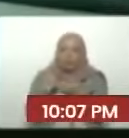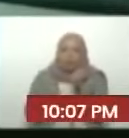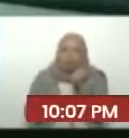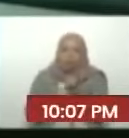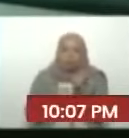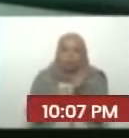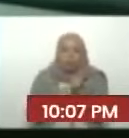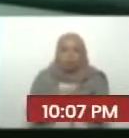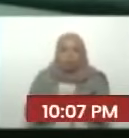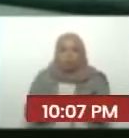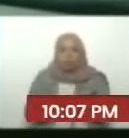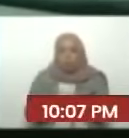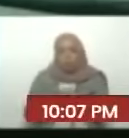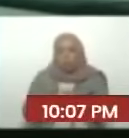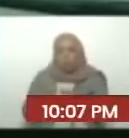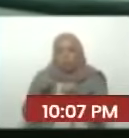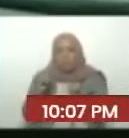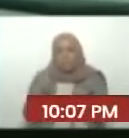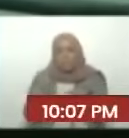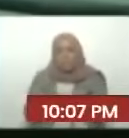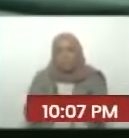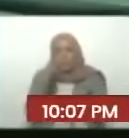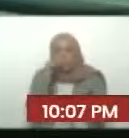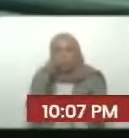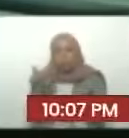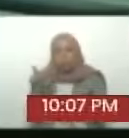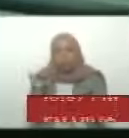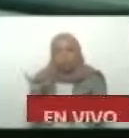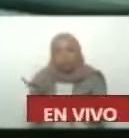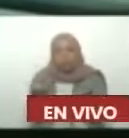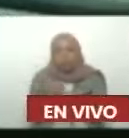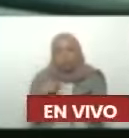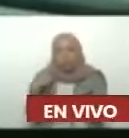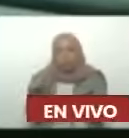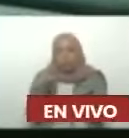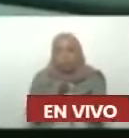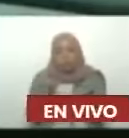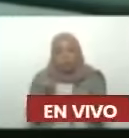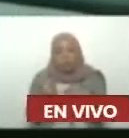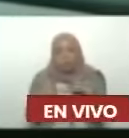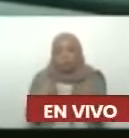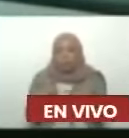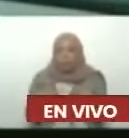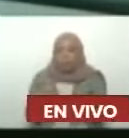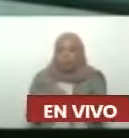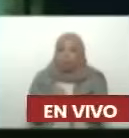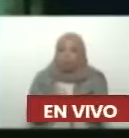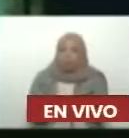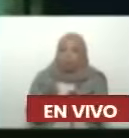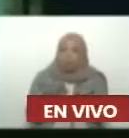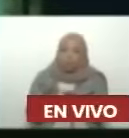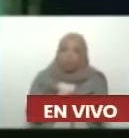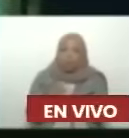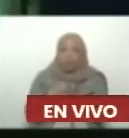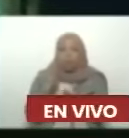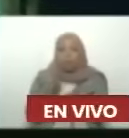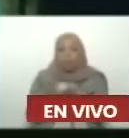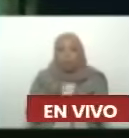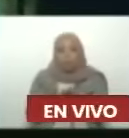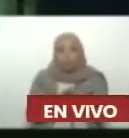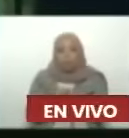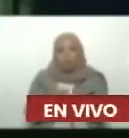apoyo. Coordínate hoy mismo con Josué, al salir de aquí, para que ustedes me preparen una